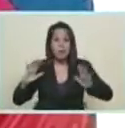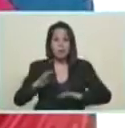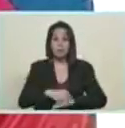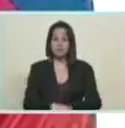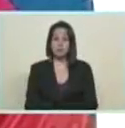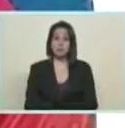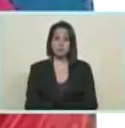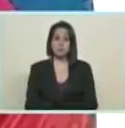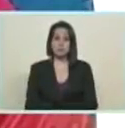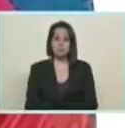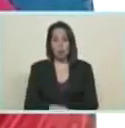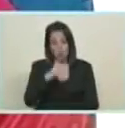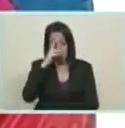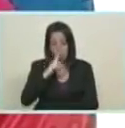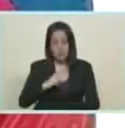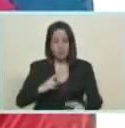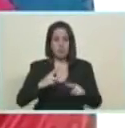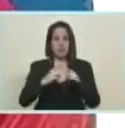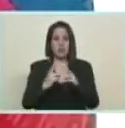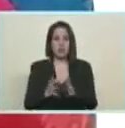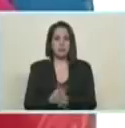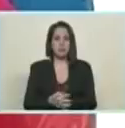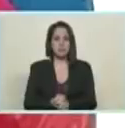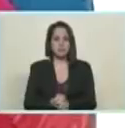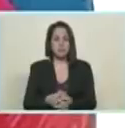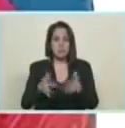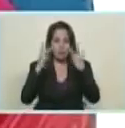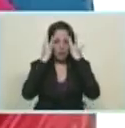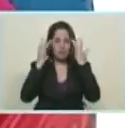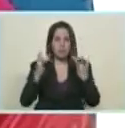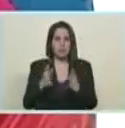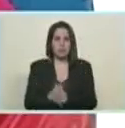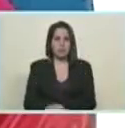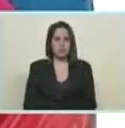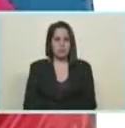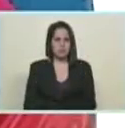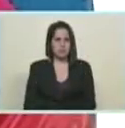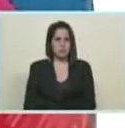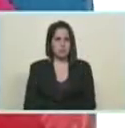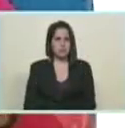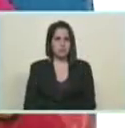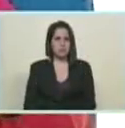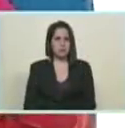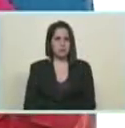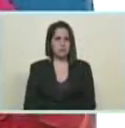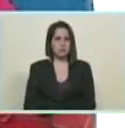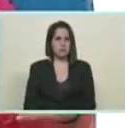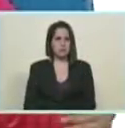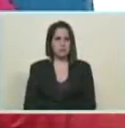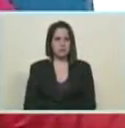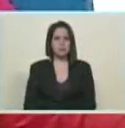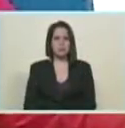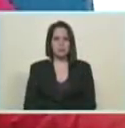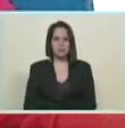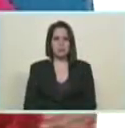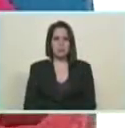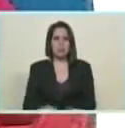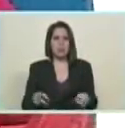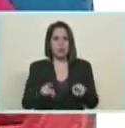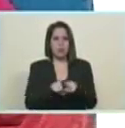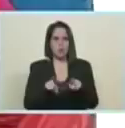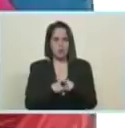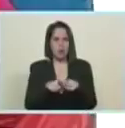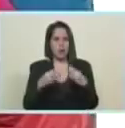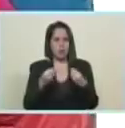Chávez, con su humildad, con su inteligencia. Y él mismo ideó construirla como una